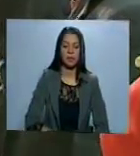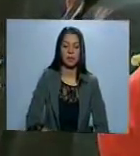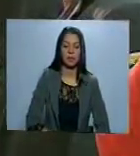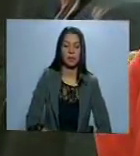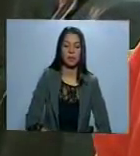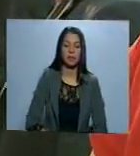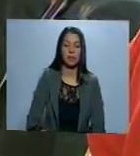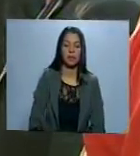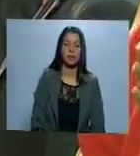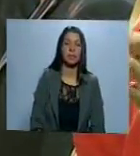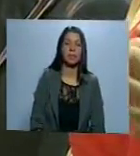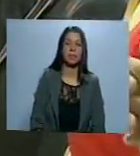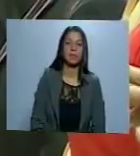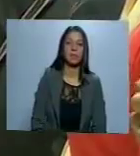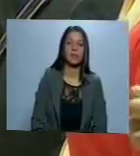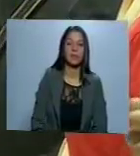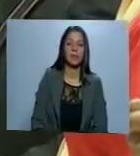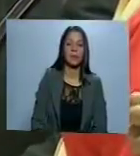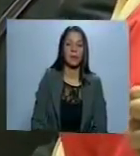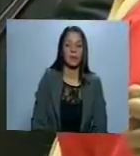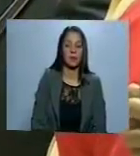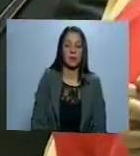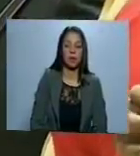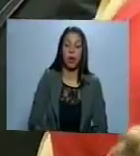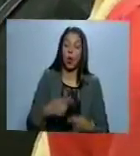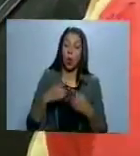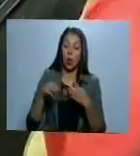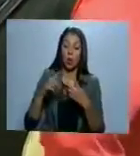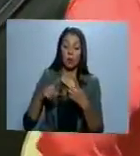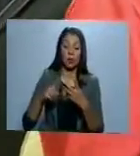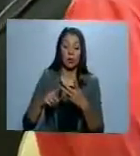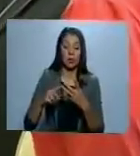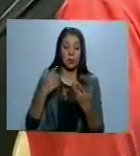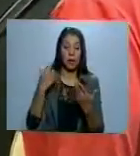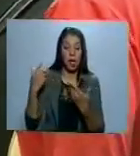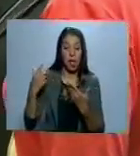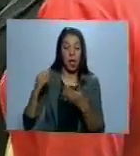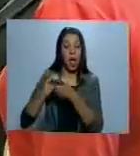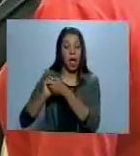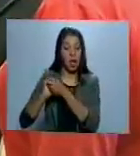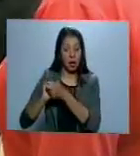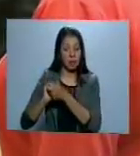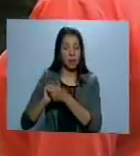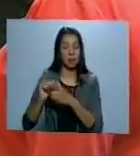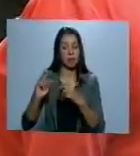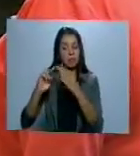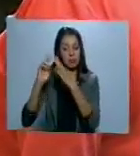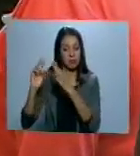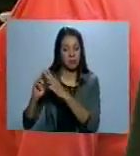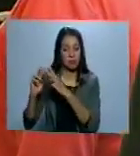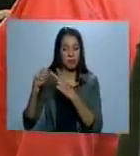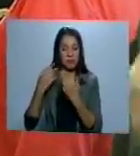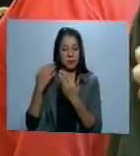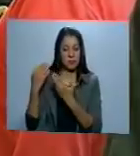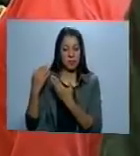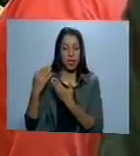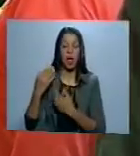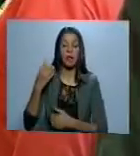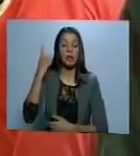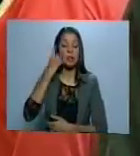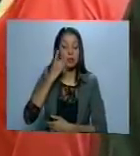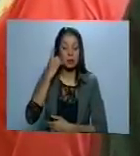Constituyentes, Eduardo Piñate, entre otros. Darío